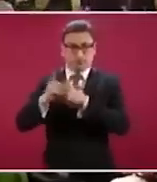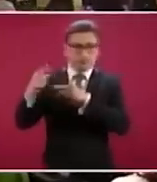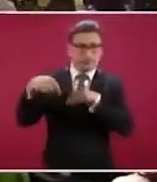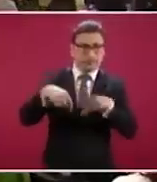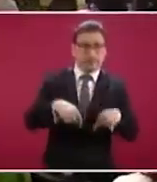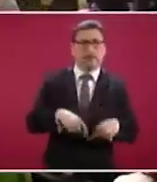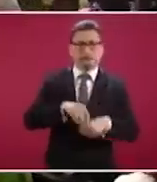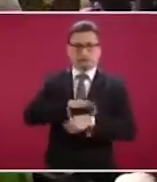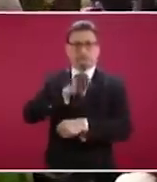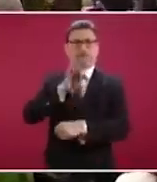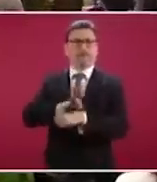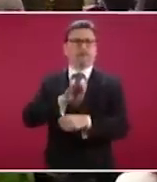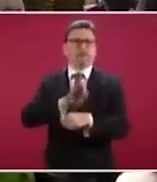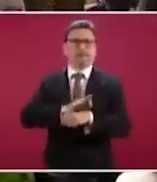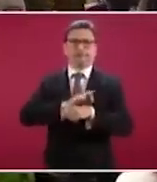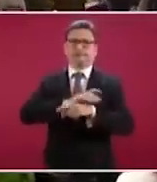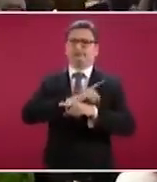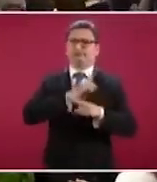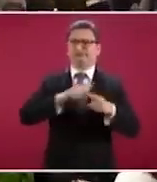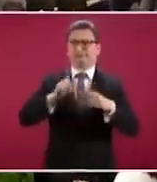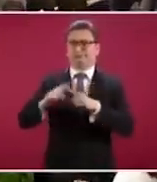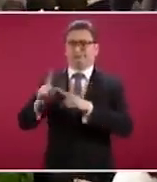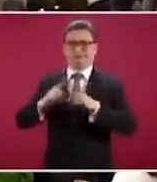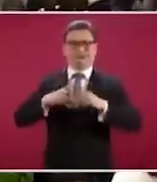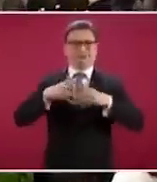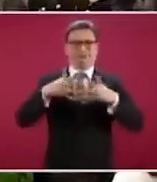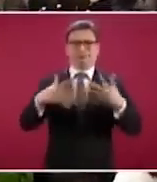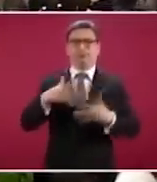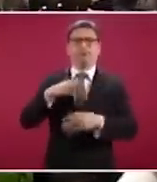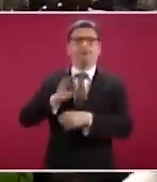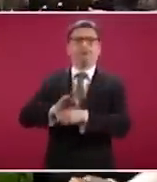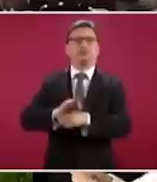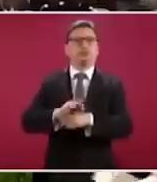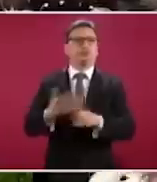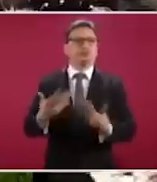en sentido amplio, de que